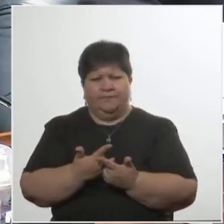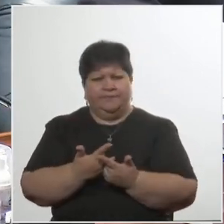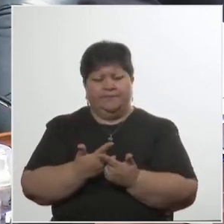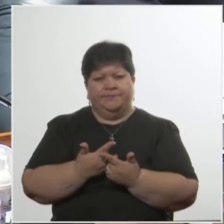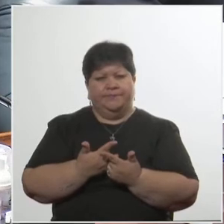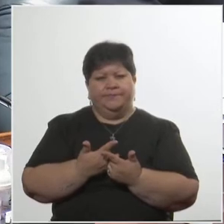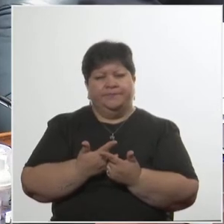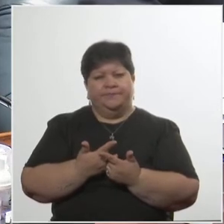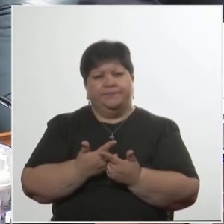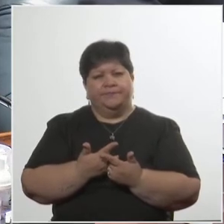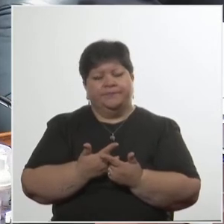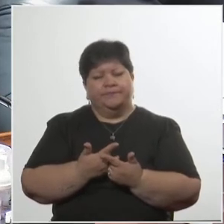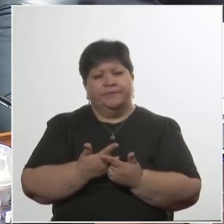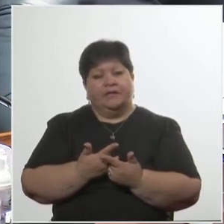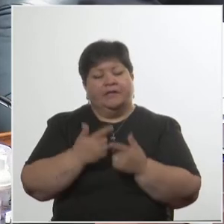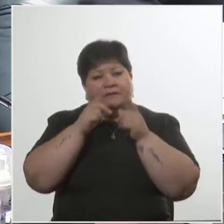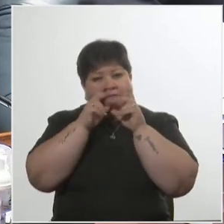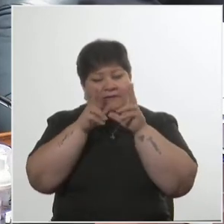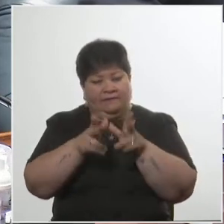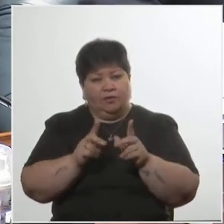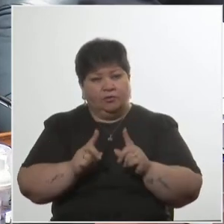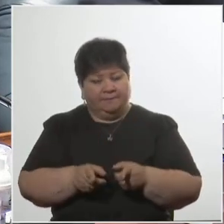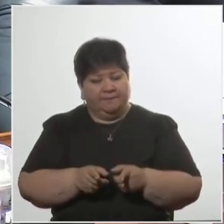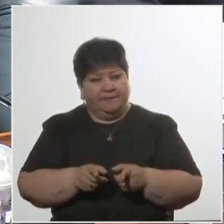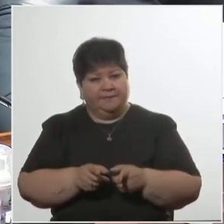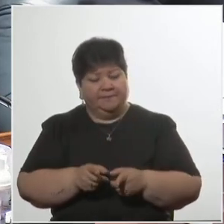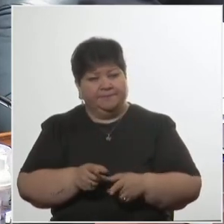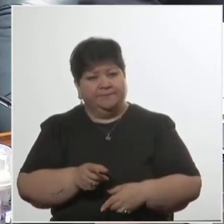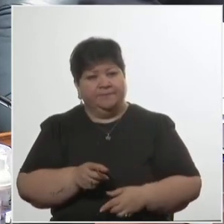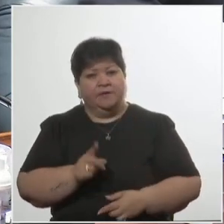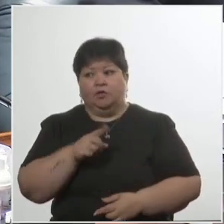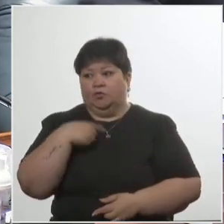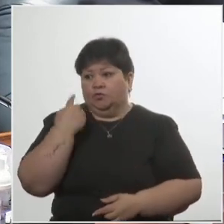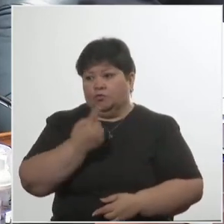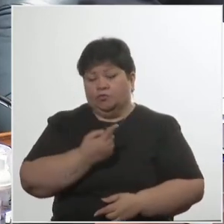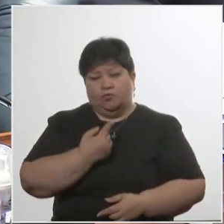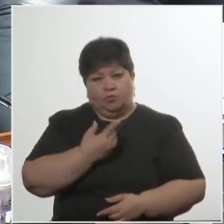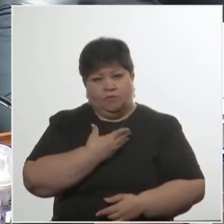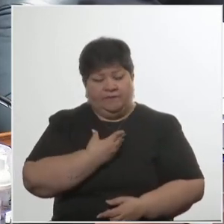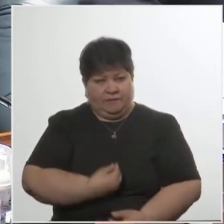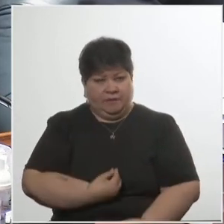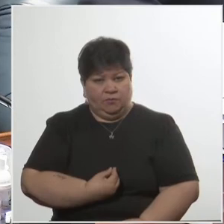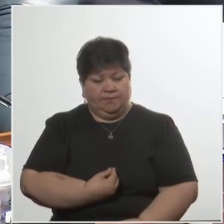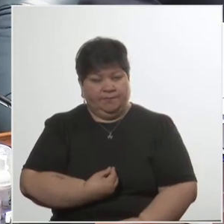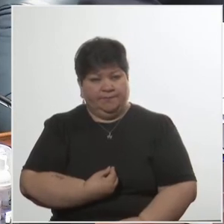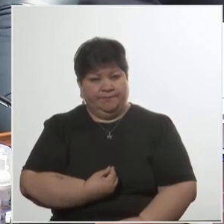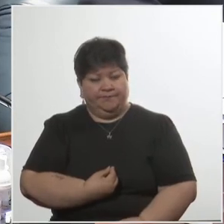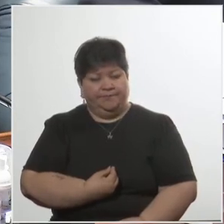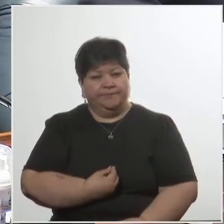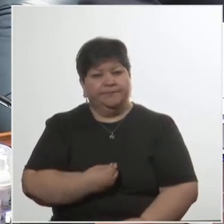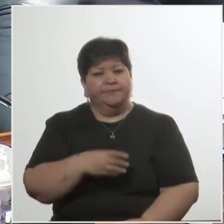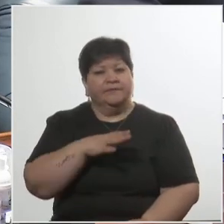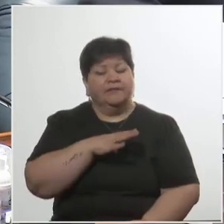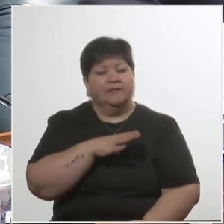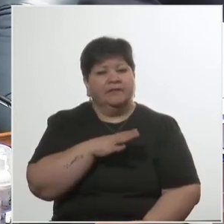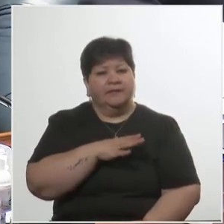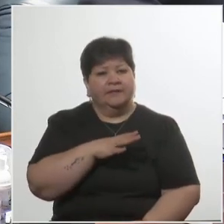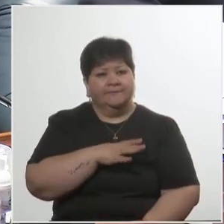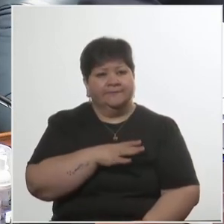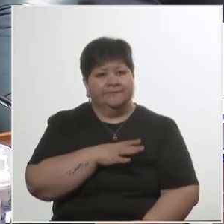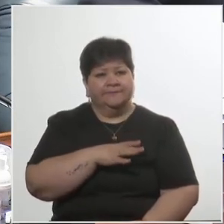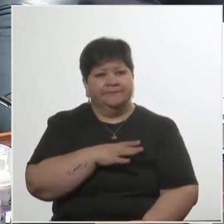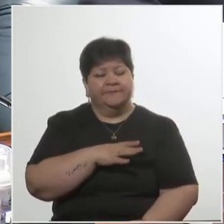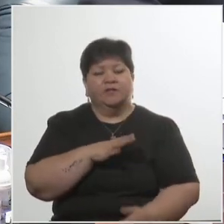y como se ha dicho nosotros estamos convencidos que hay Obviamente que no